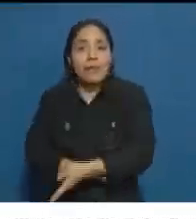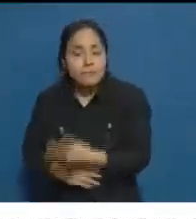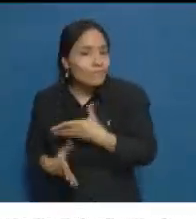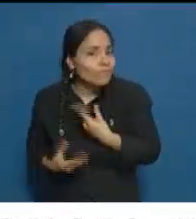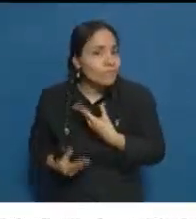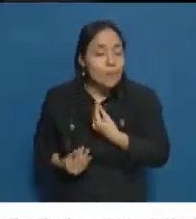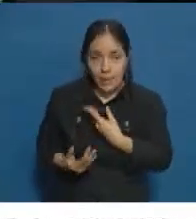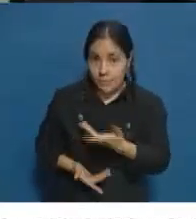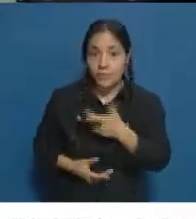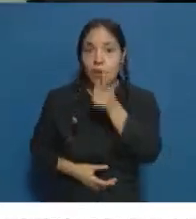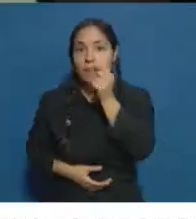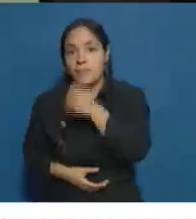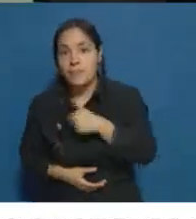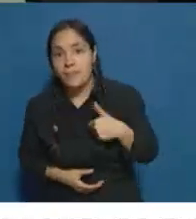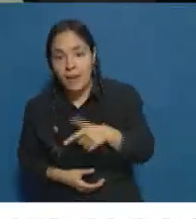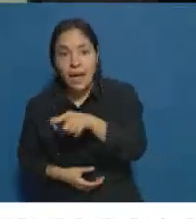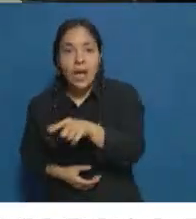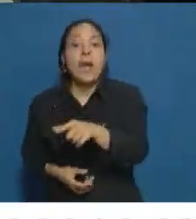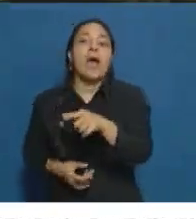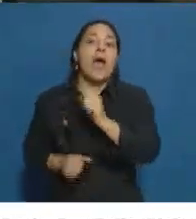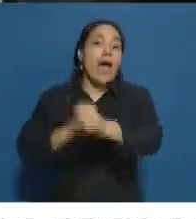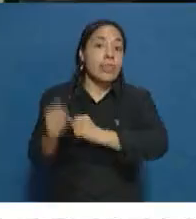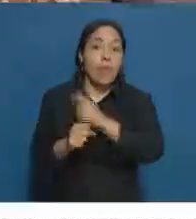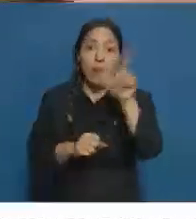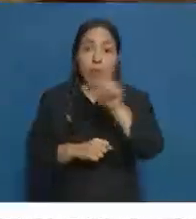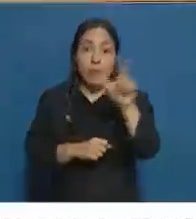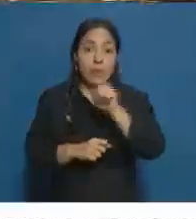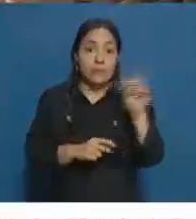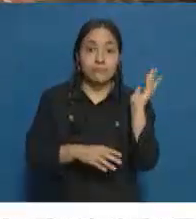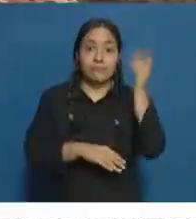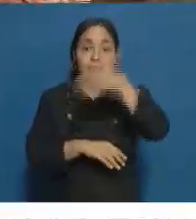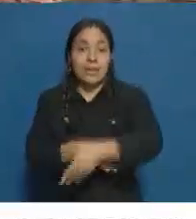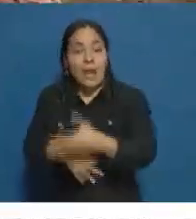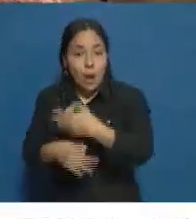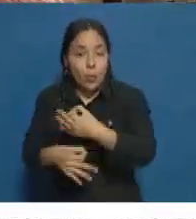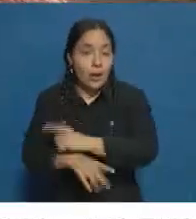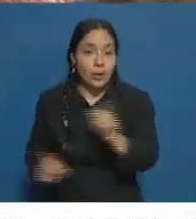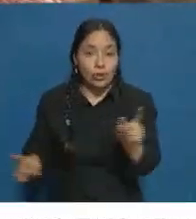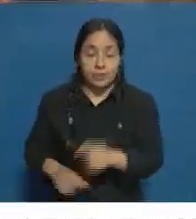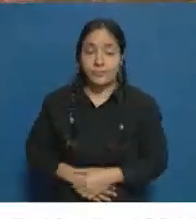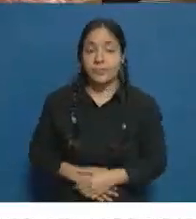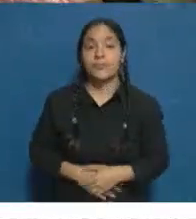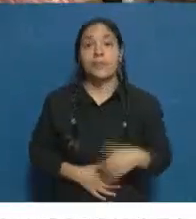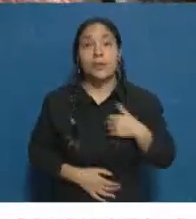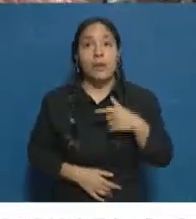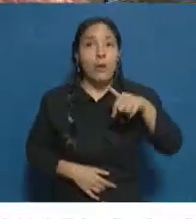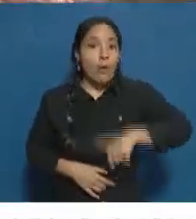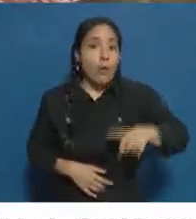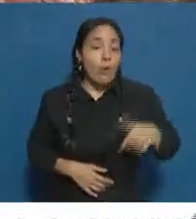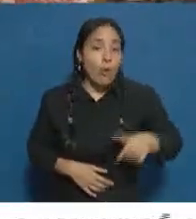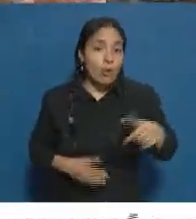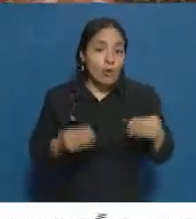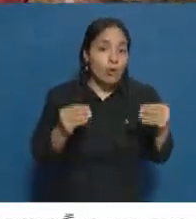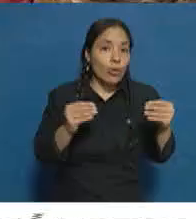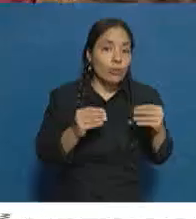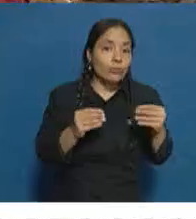de los padres no mandará a sus hijos hasta el lunes. El equipo de DOAIT hoy nos dijo, nos estamos enterando hoy. Y